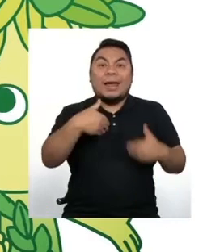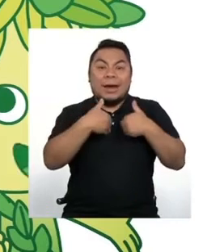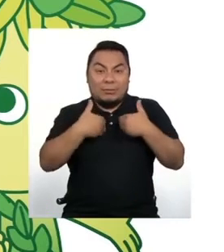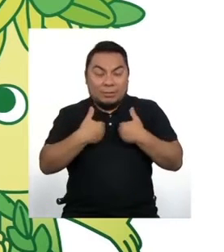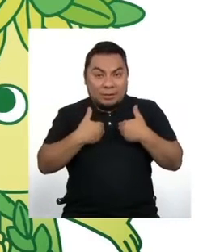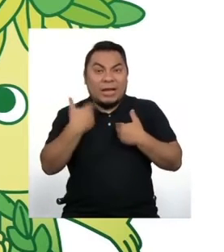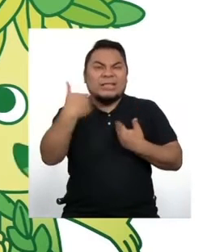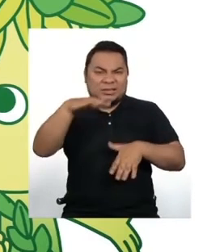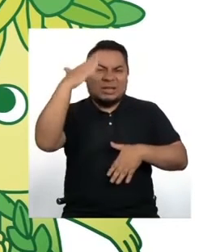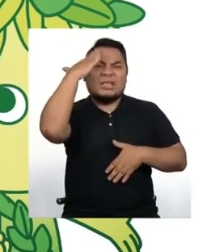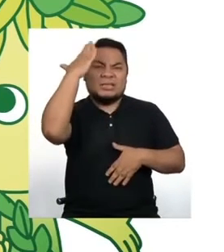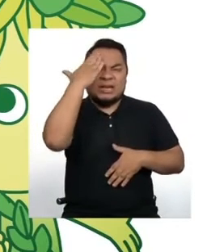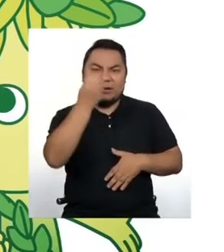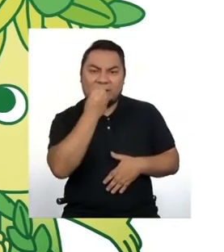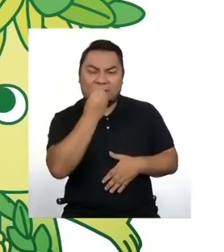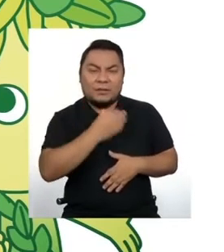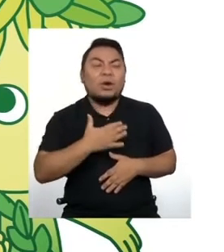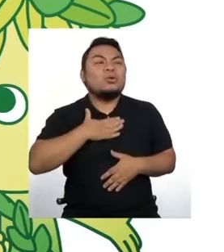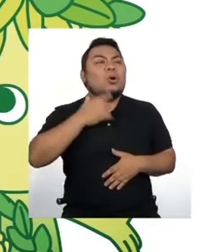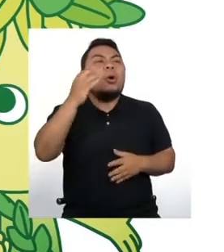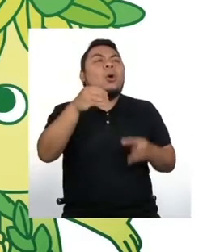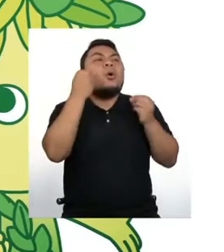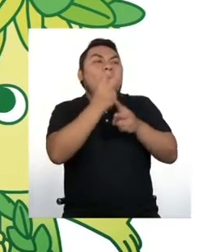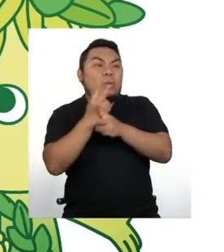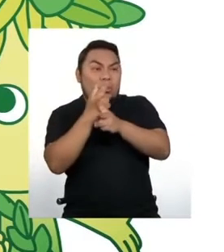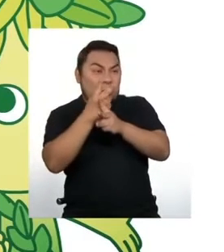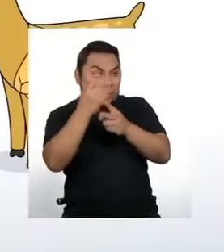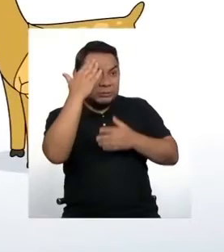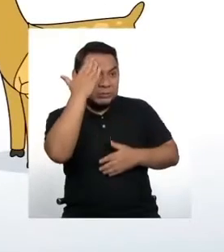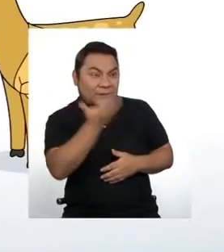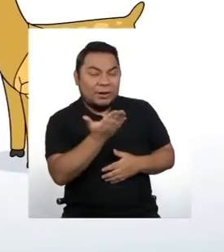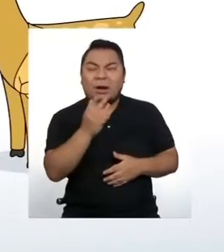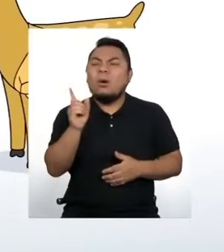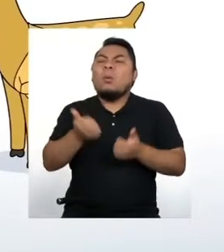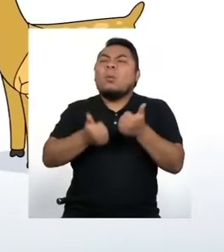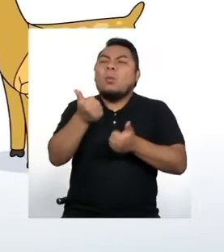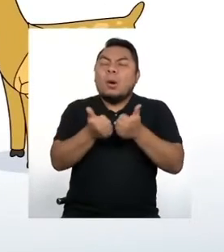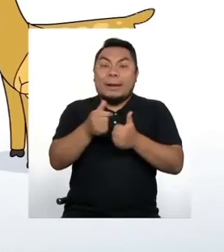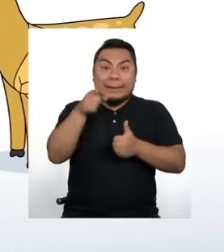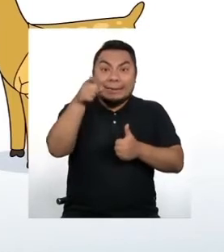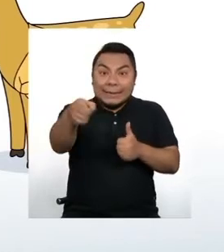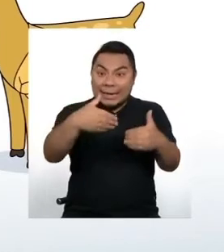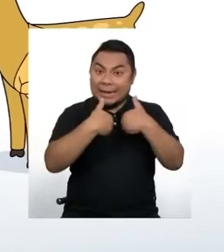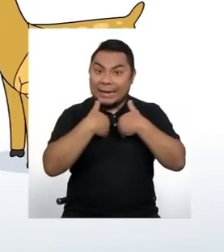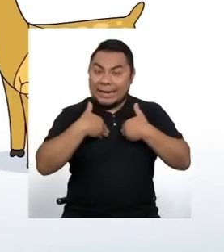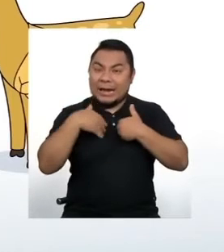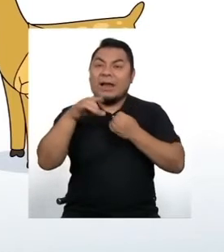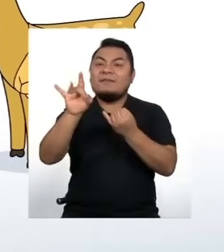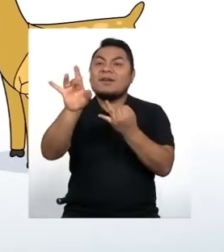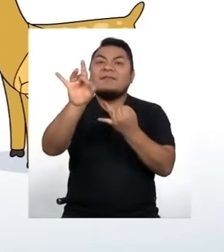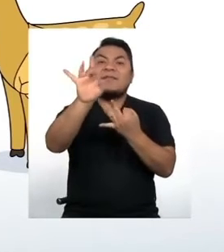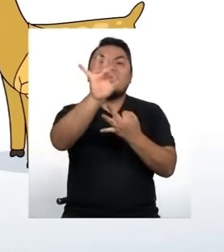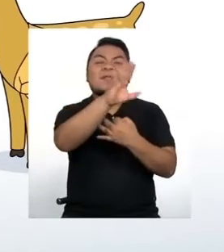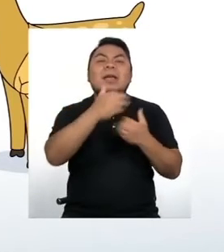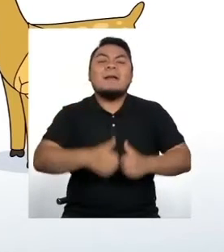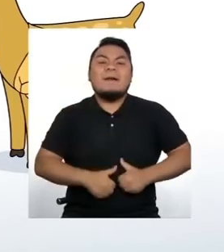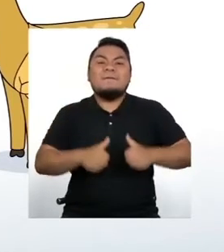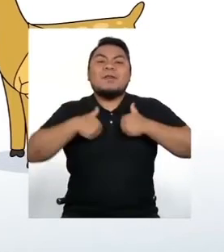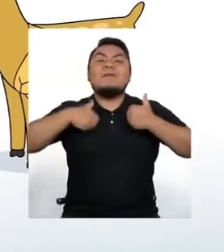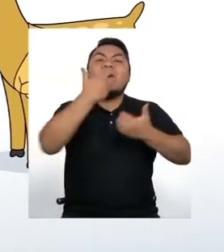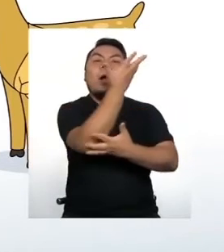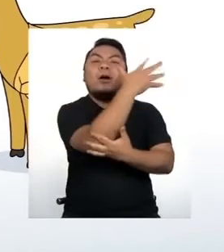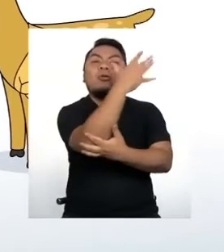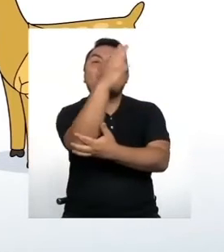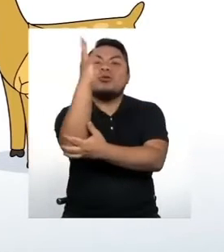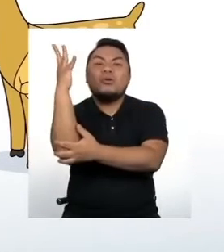movimiento en señal de respuesta al llamado que le has hecho. Extiende tu mano hacia ella o él cogiendo la pelota,